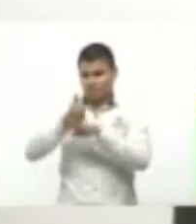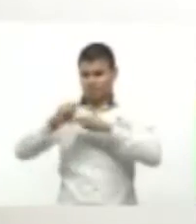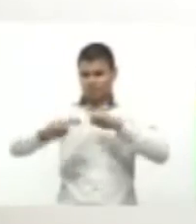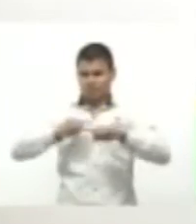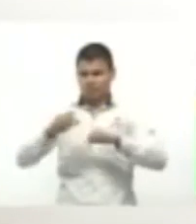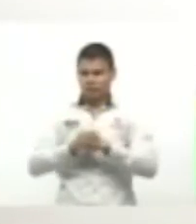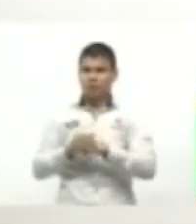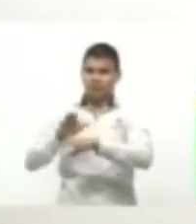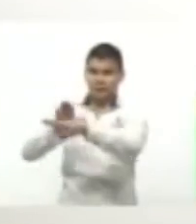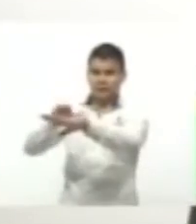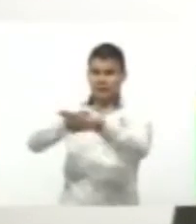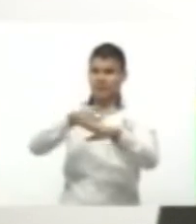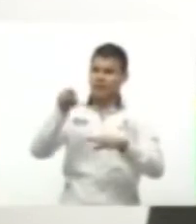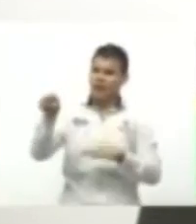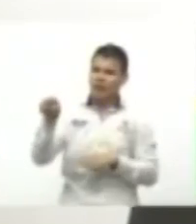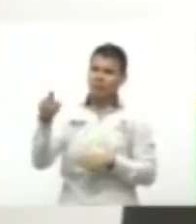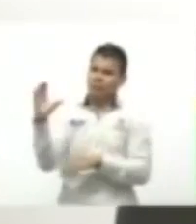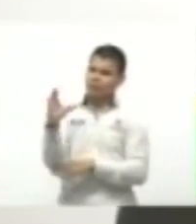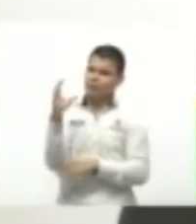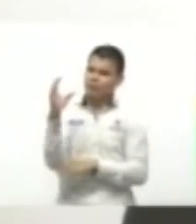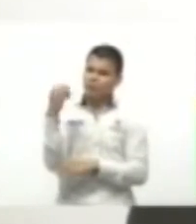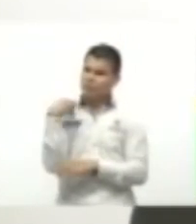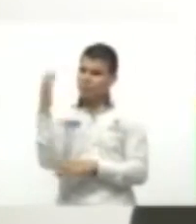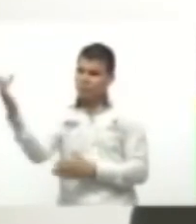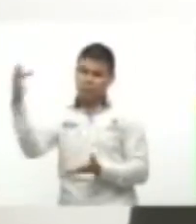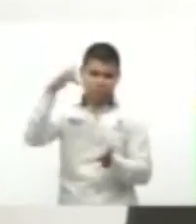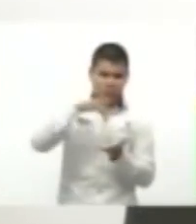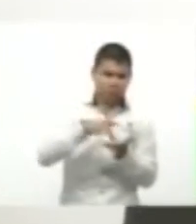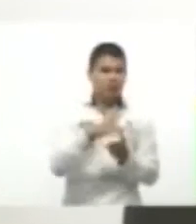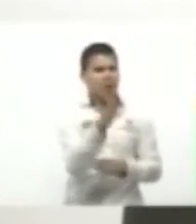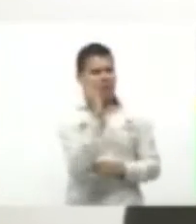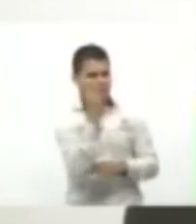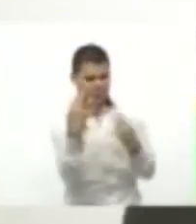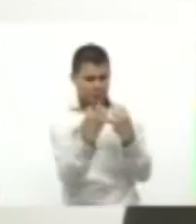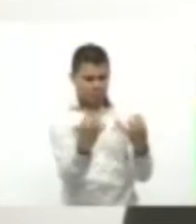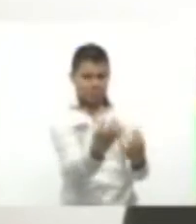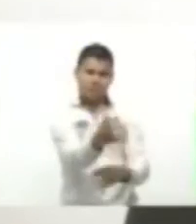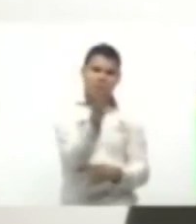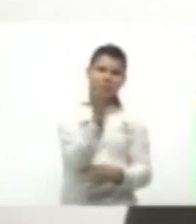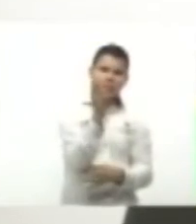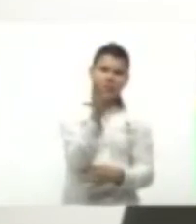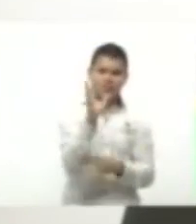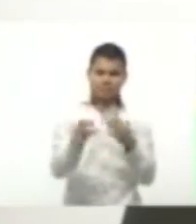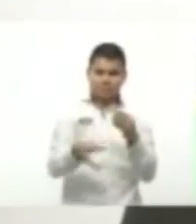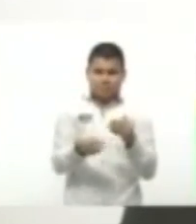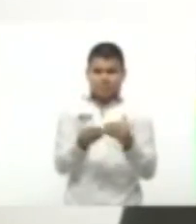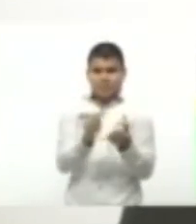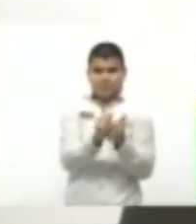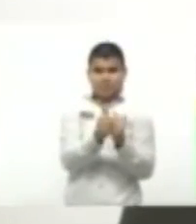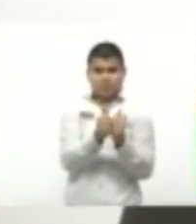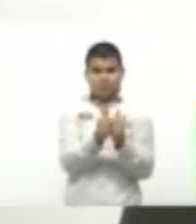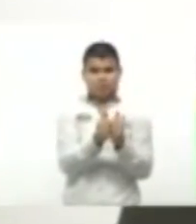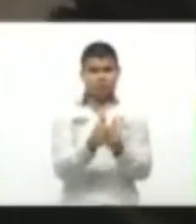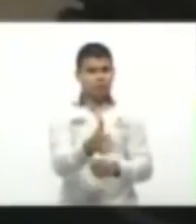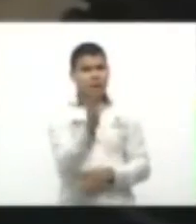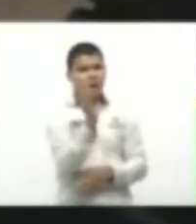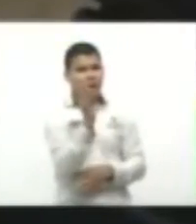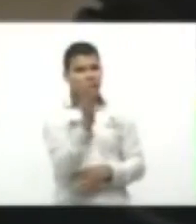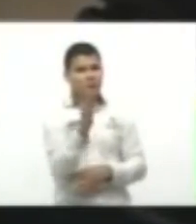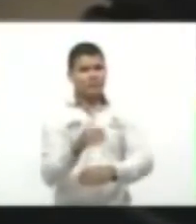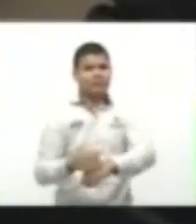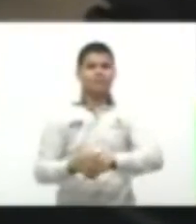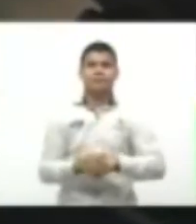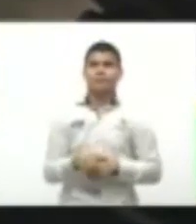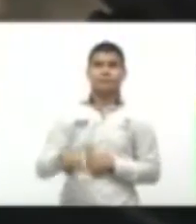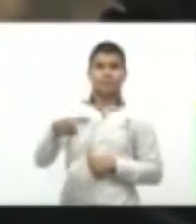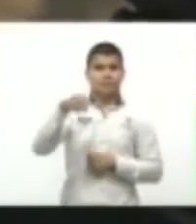a Colombia a dar una charla y a tratar de poner un granito de arena dentro de lo que es el mundo del deporte y concretamente el mundo del fútbol. El